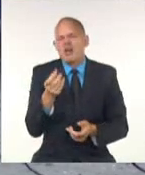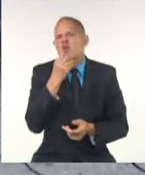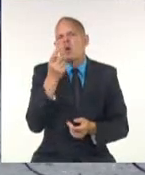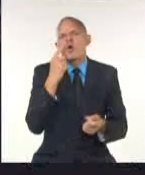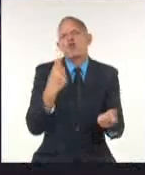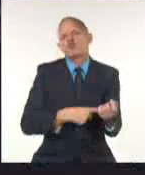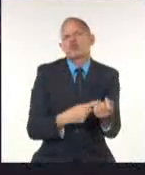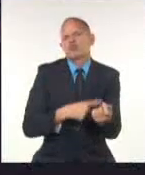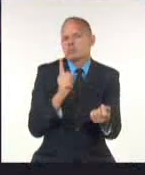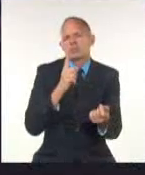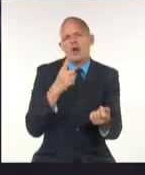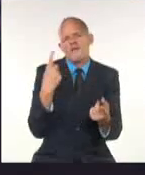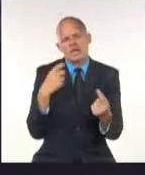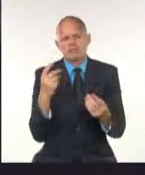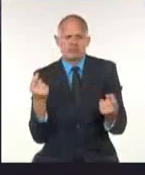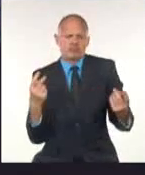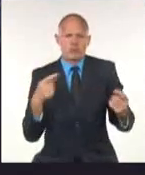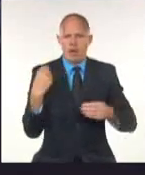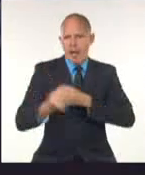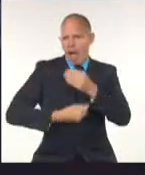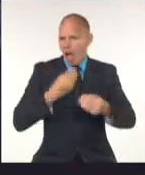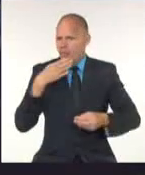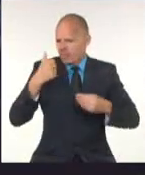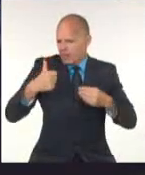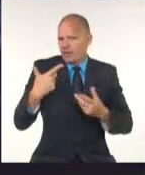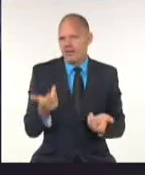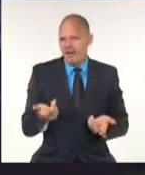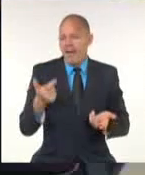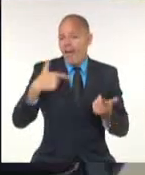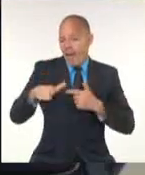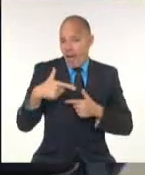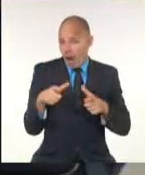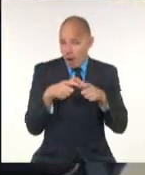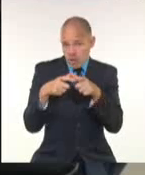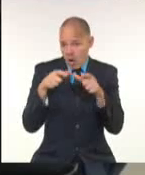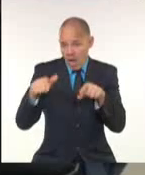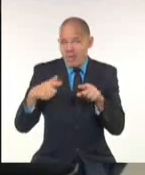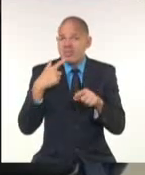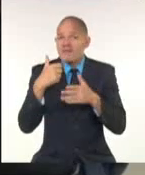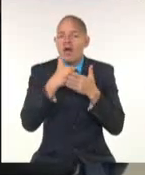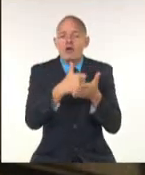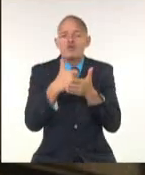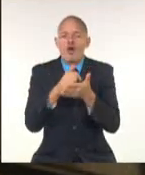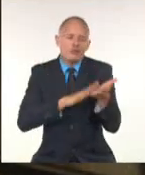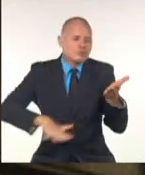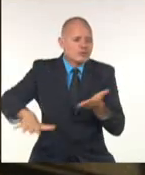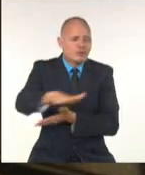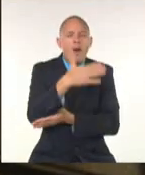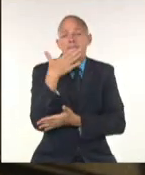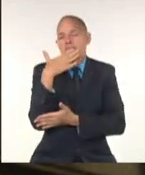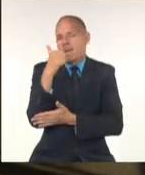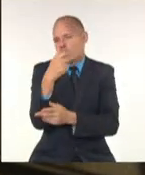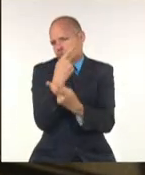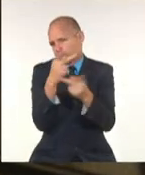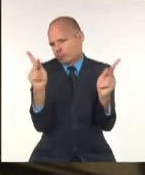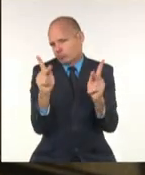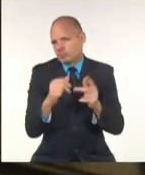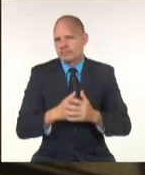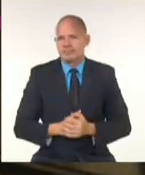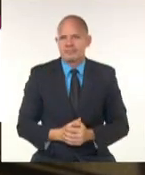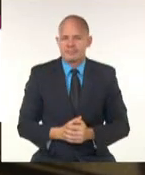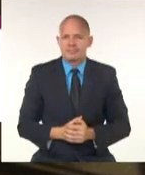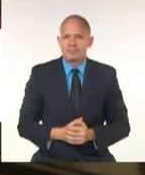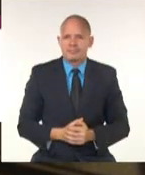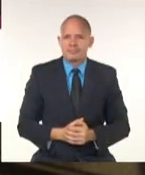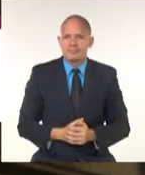miembros de la UNIAC para que la organización entregue a todos un arte profesional. En la UNIAC también he tenido